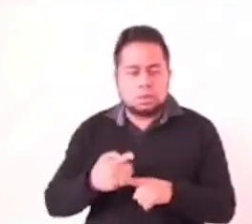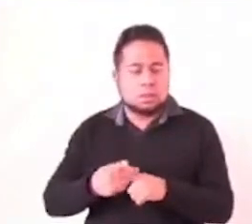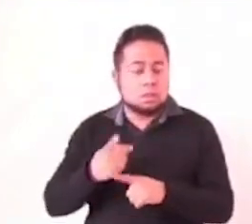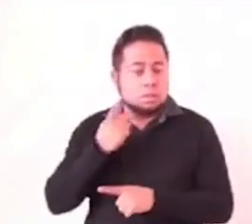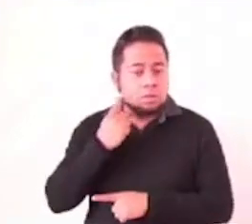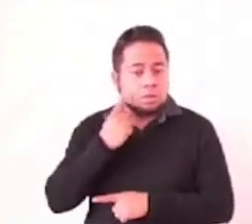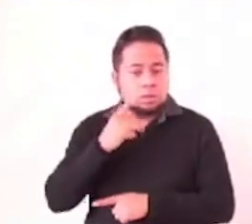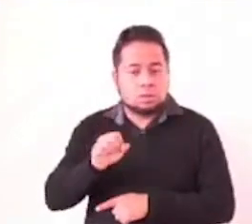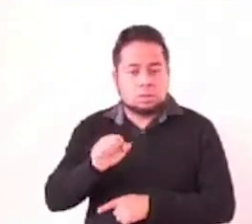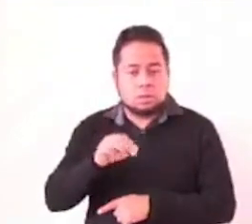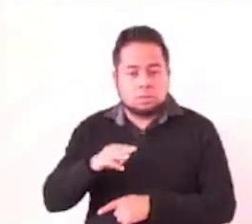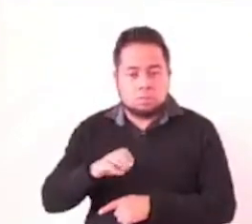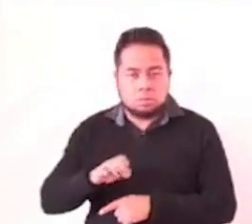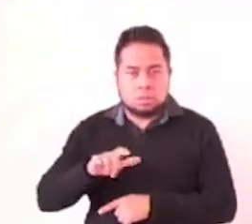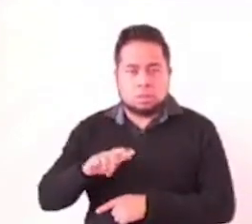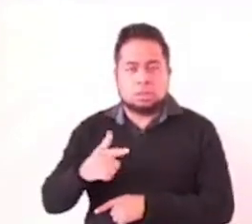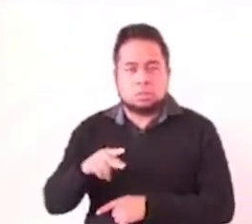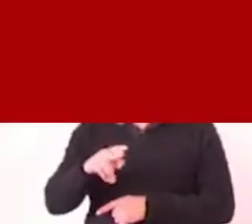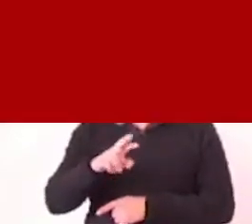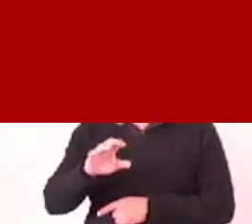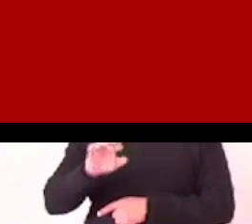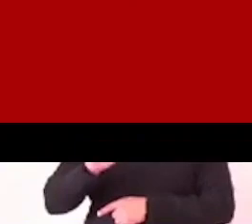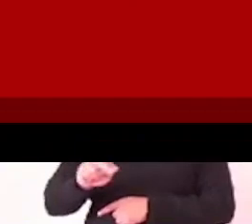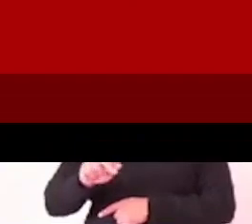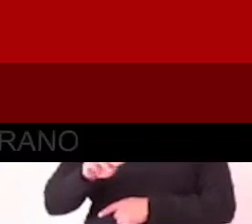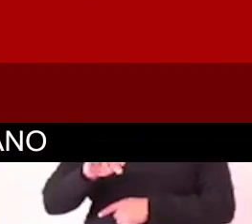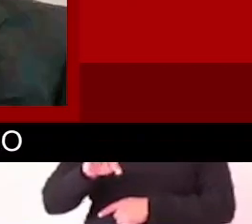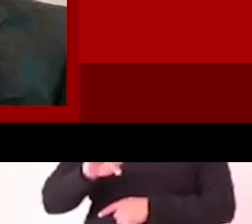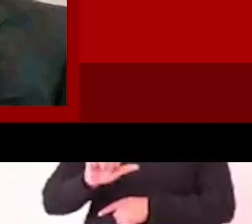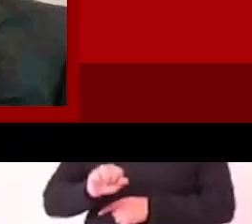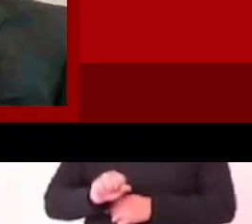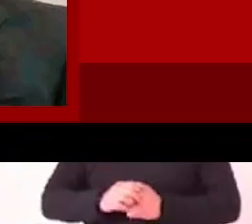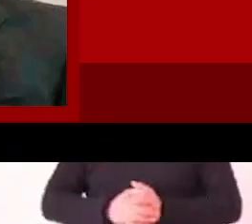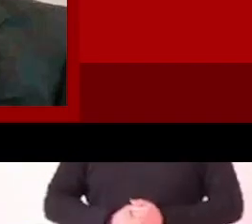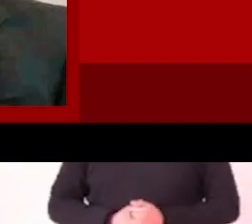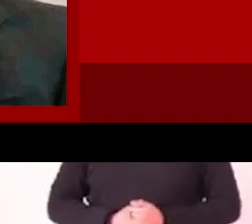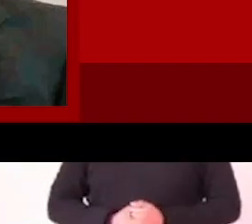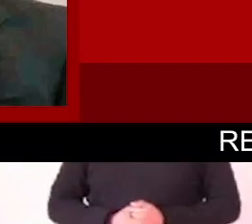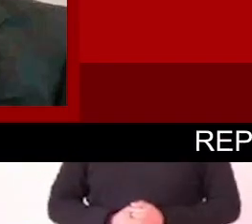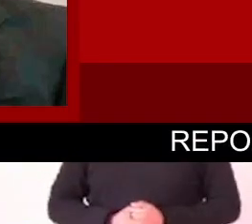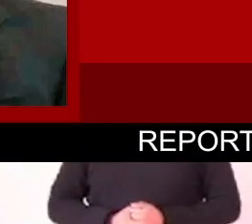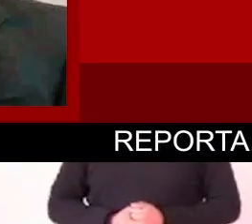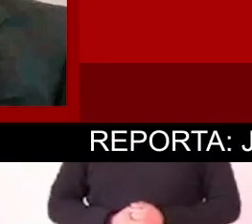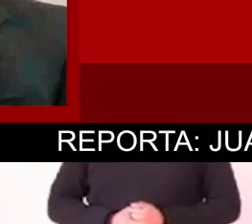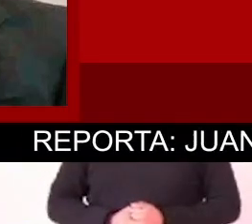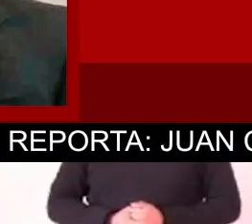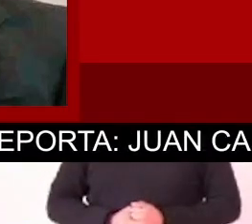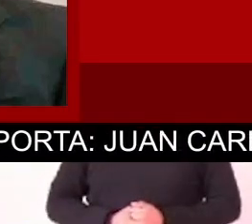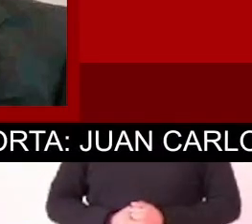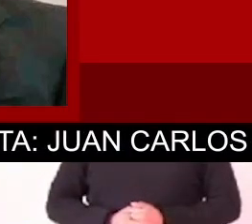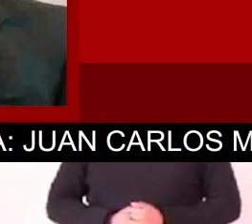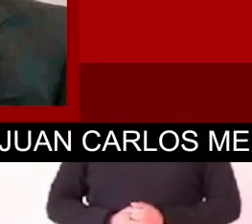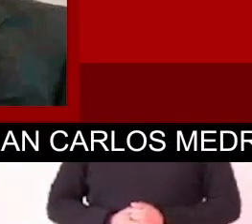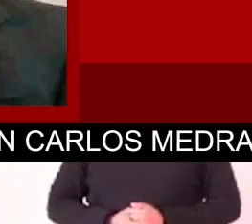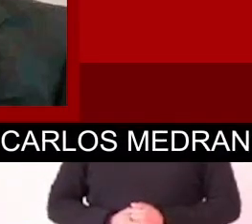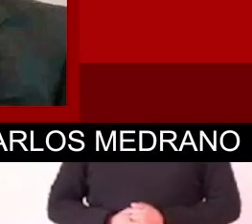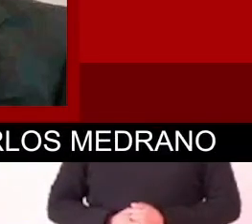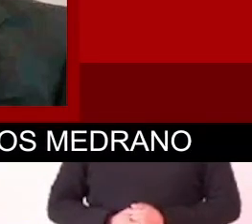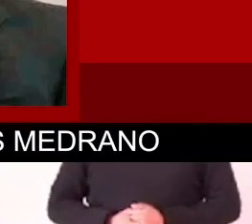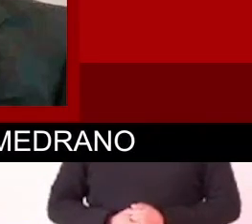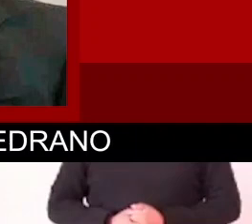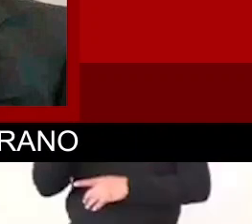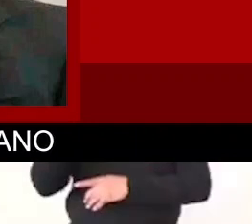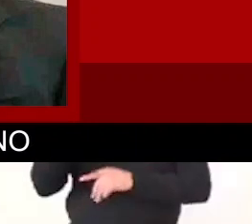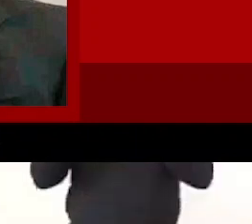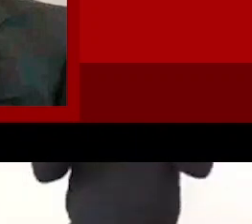cuando en realidad emplea esos viajes para hacer turismo político pues no se observan resultados de estas promociones y mucho menos un